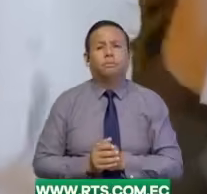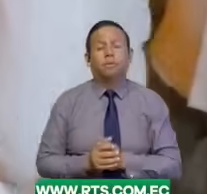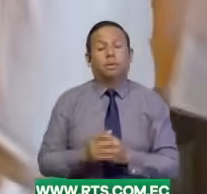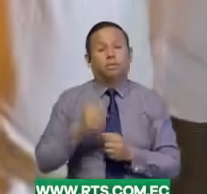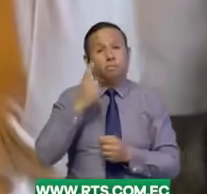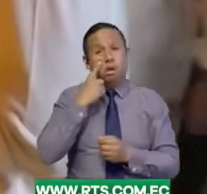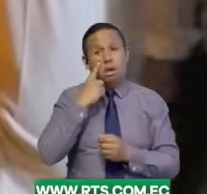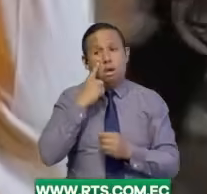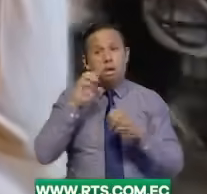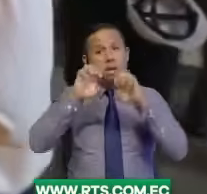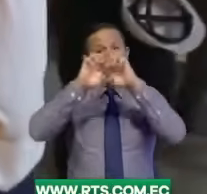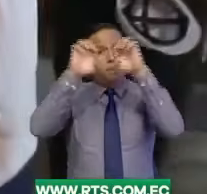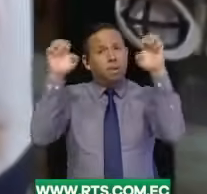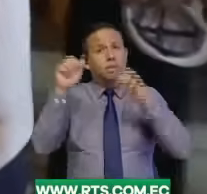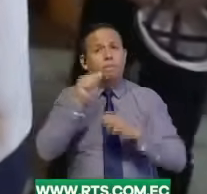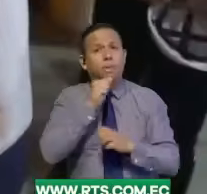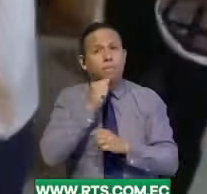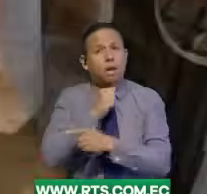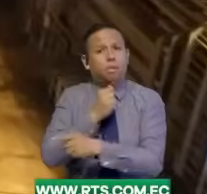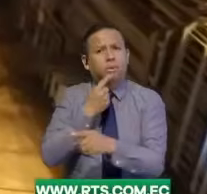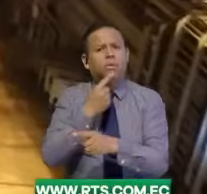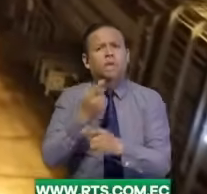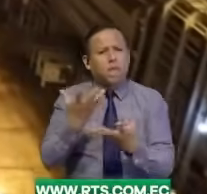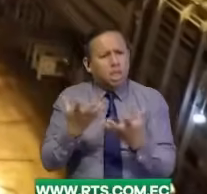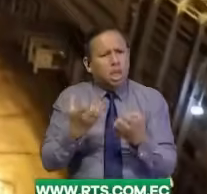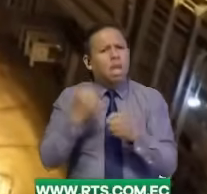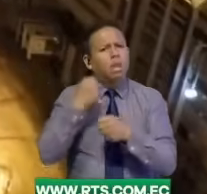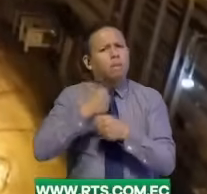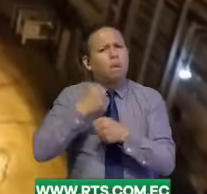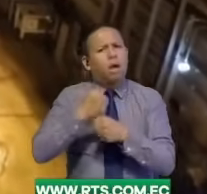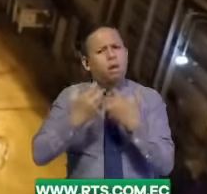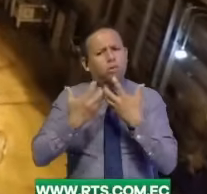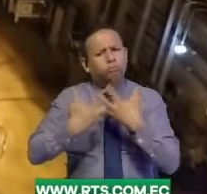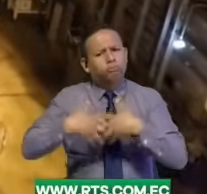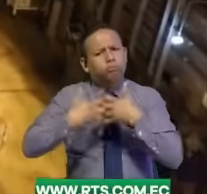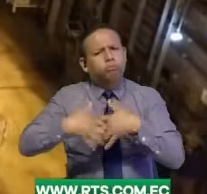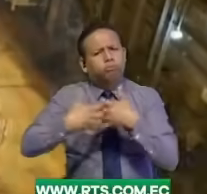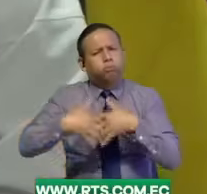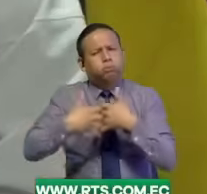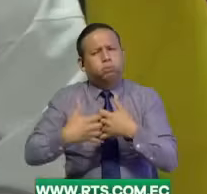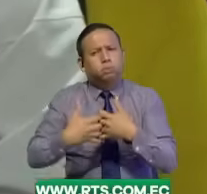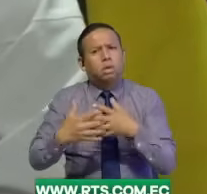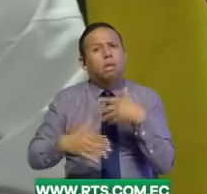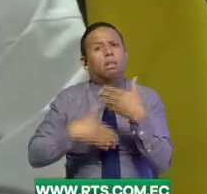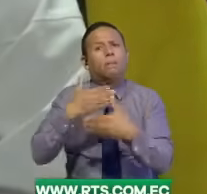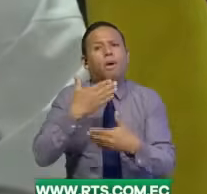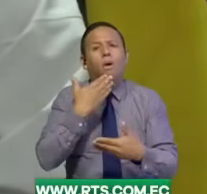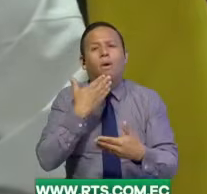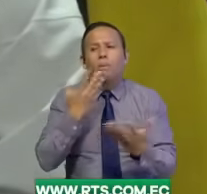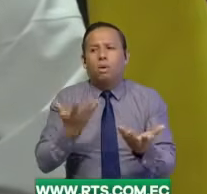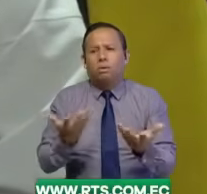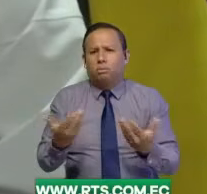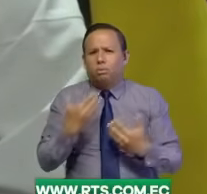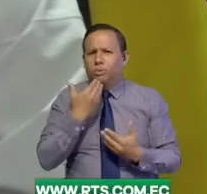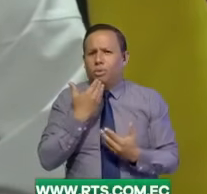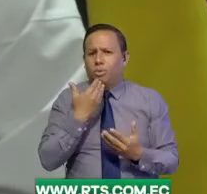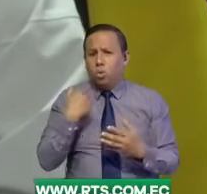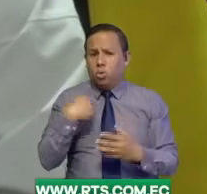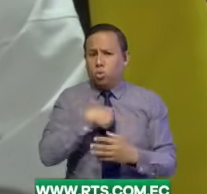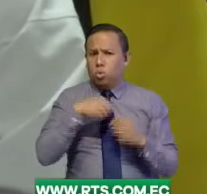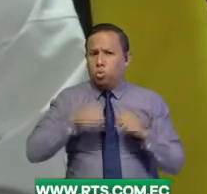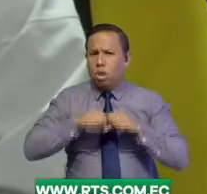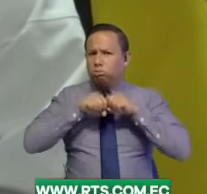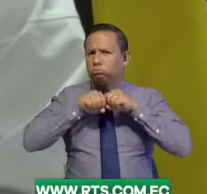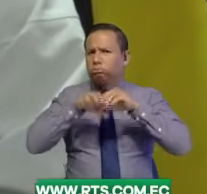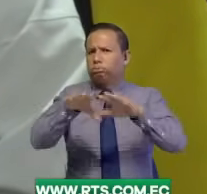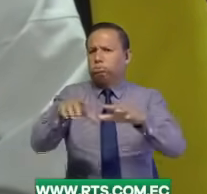resulta que el sector privado lo único que pide es que lo dejen generar. Y cuando ellos generen, nos van a quitar del sistema interconectado demanda que podemos usar para todos